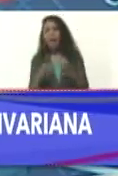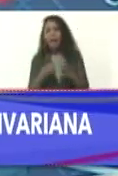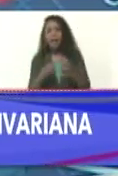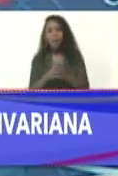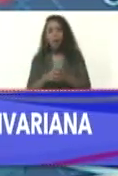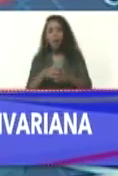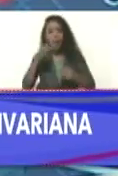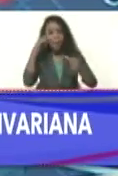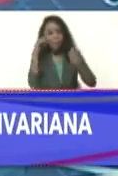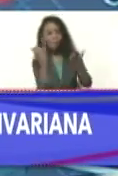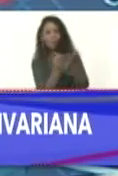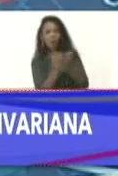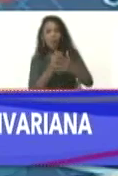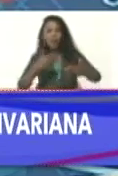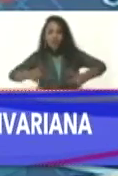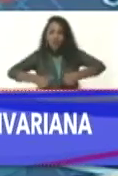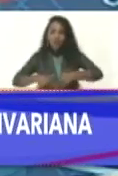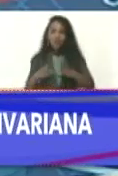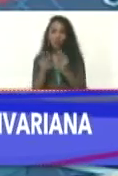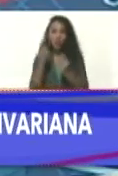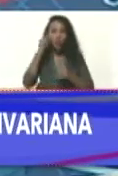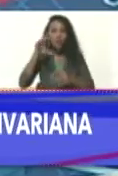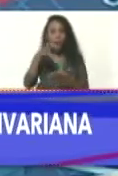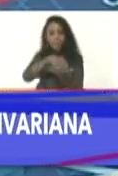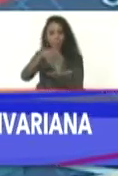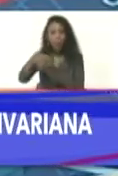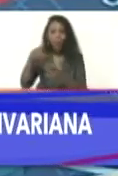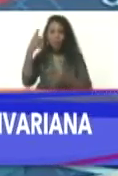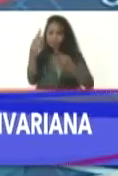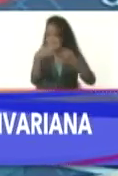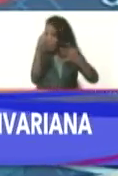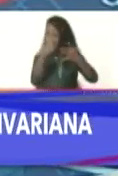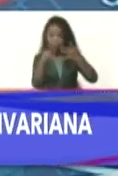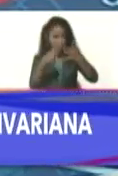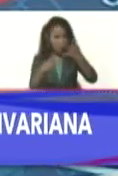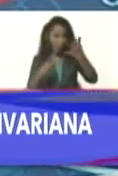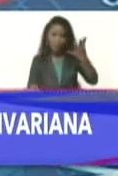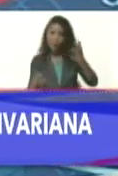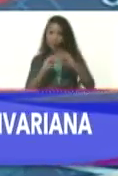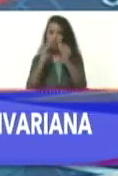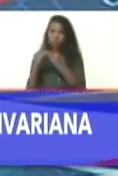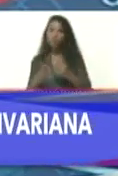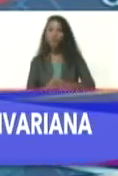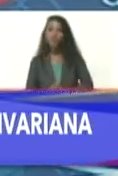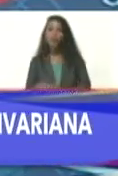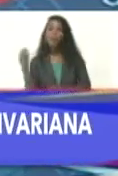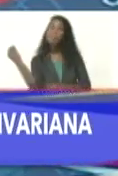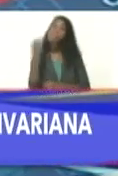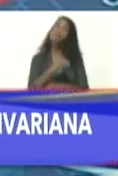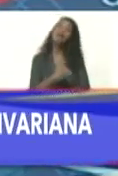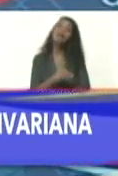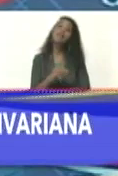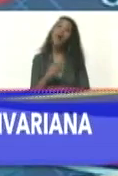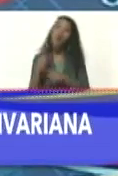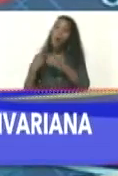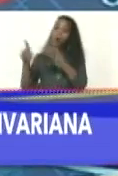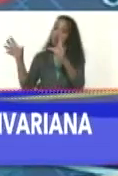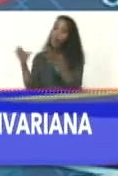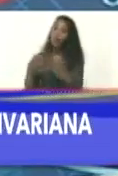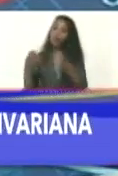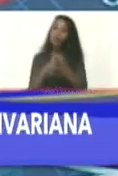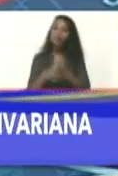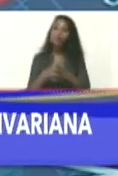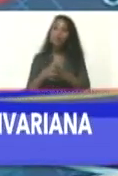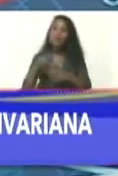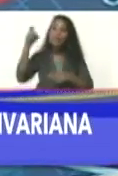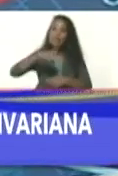esfuerzo, electrocardiógrafo, el equipo de mapa y holter, etcétera, etcétera. Además de un conjunto de equipos